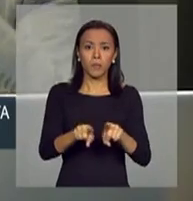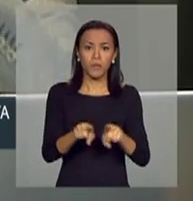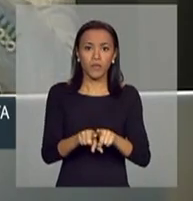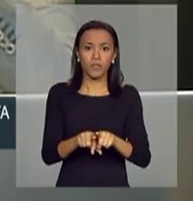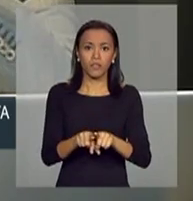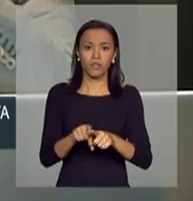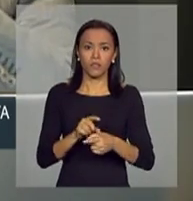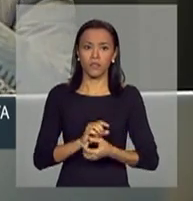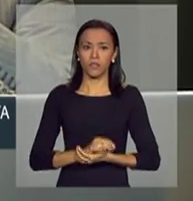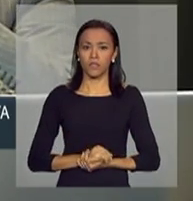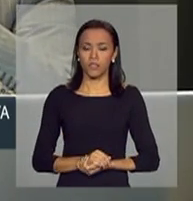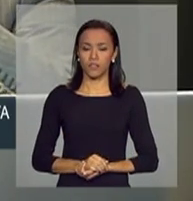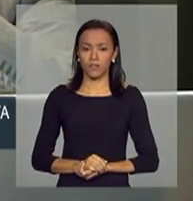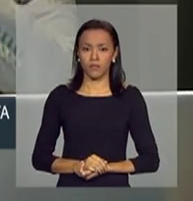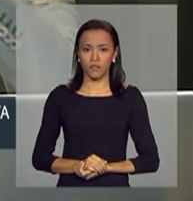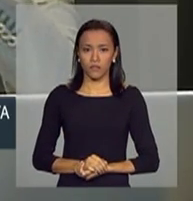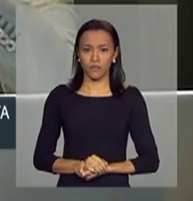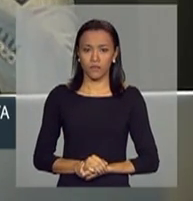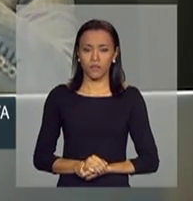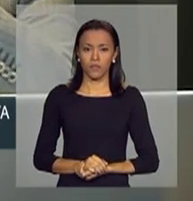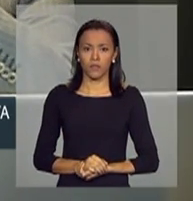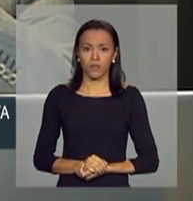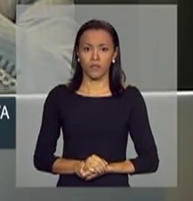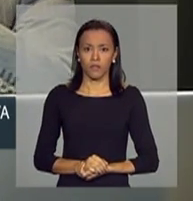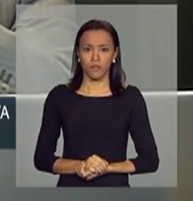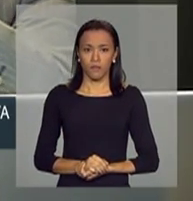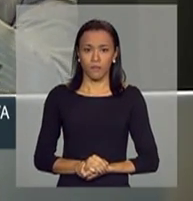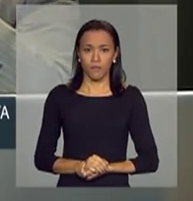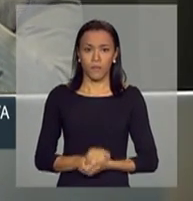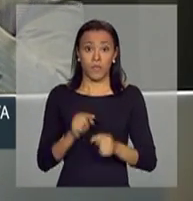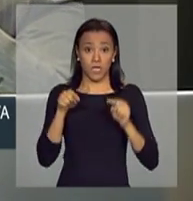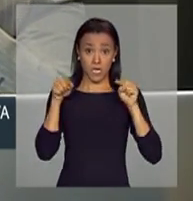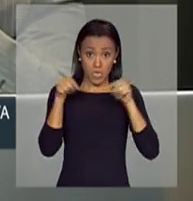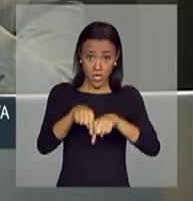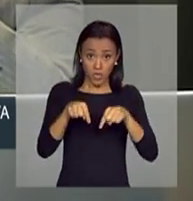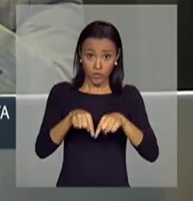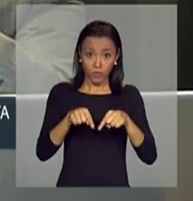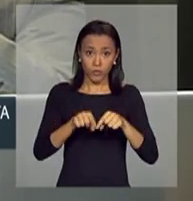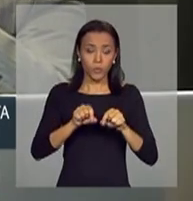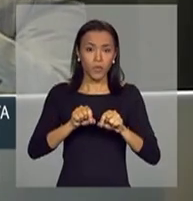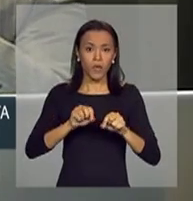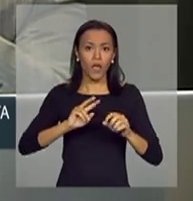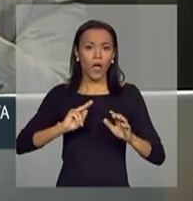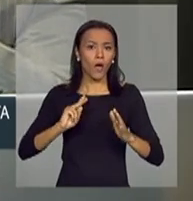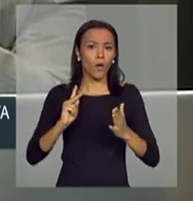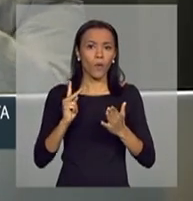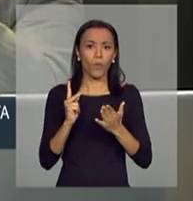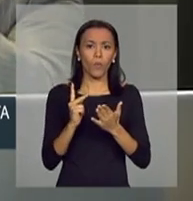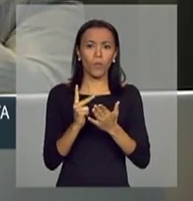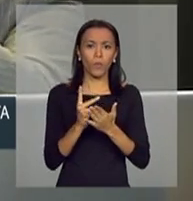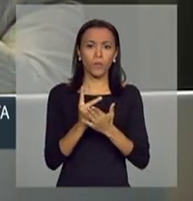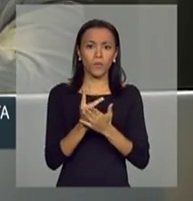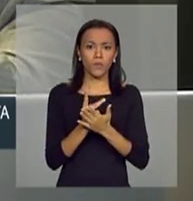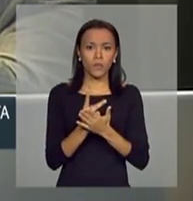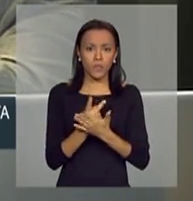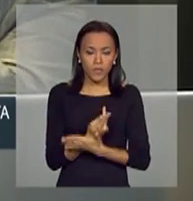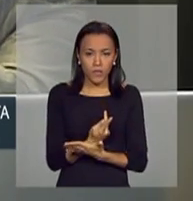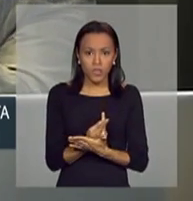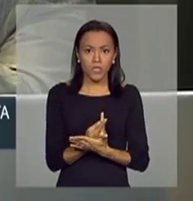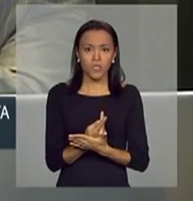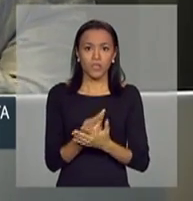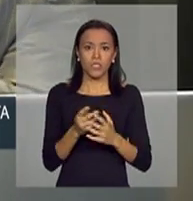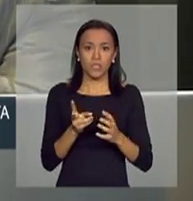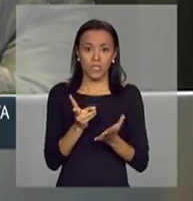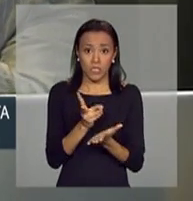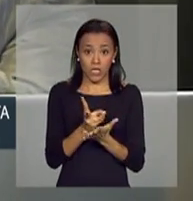dictadura institucional, de un aparato. Eso quiere decir que el aparato burocrático es, en primer lugar,